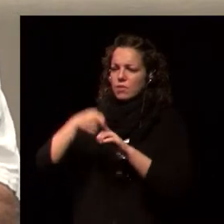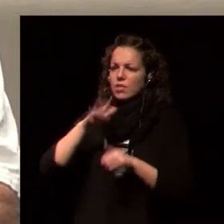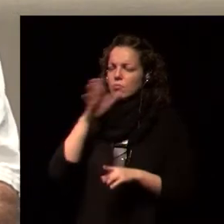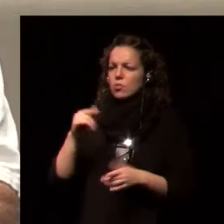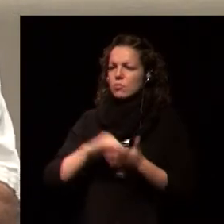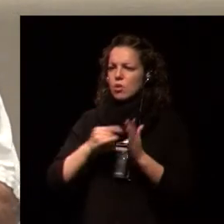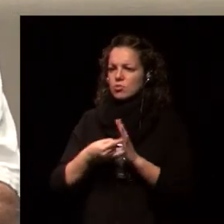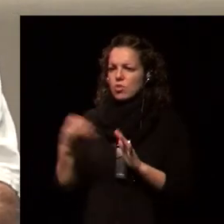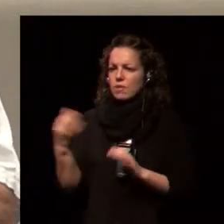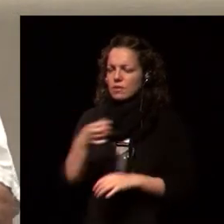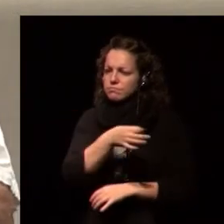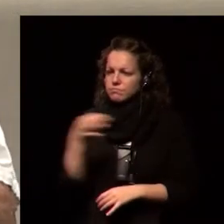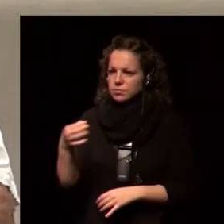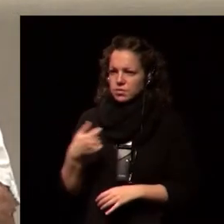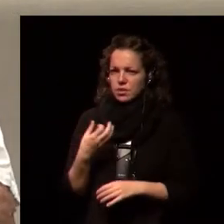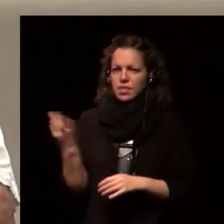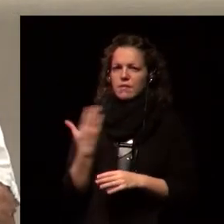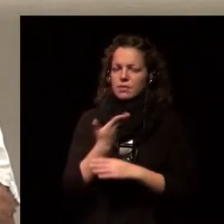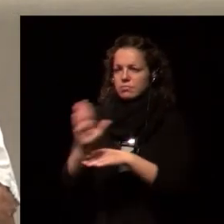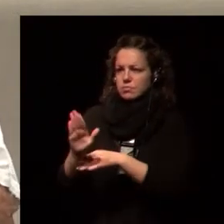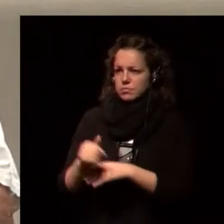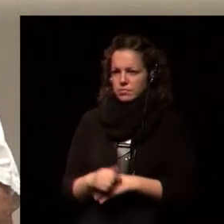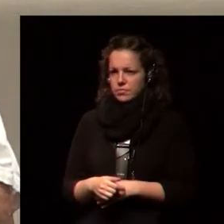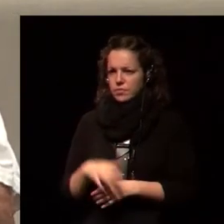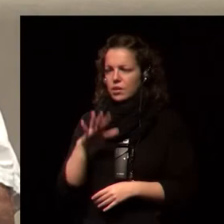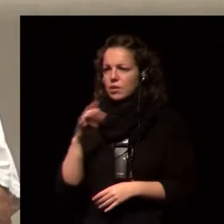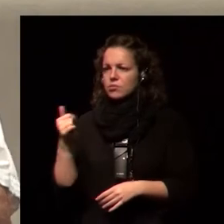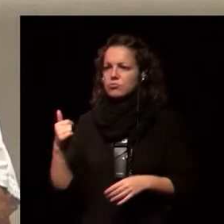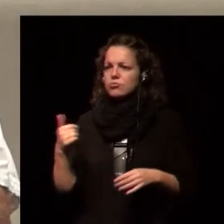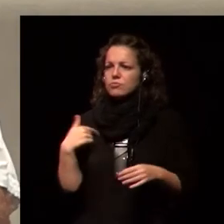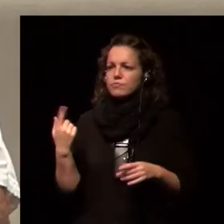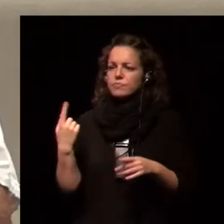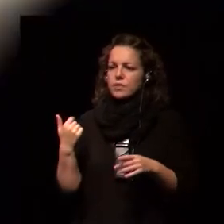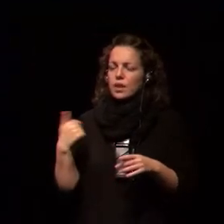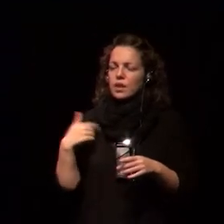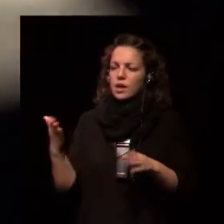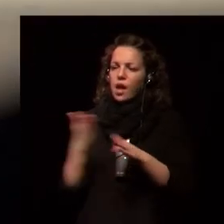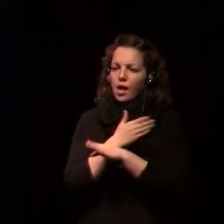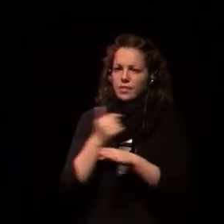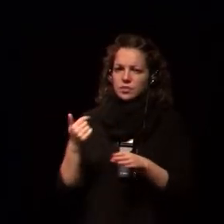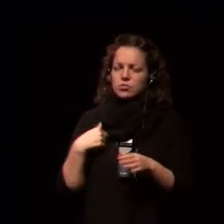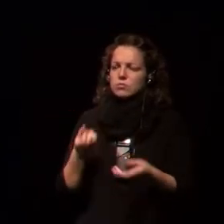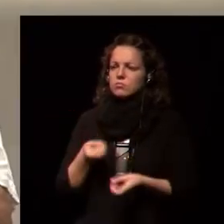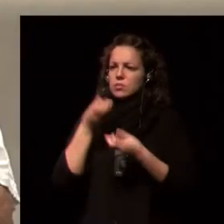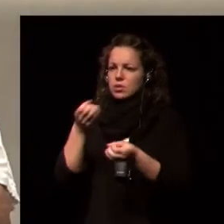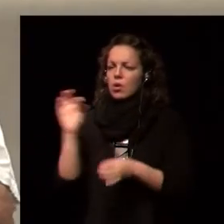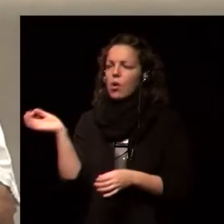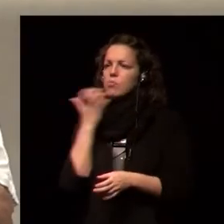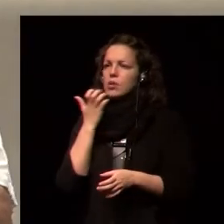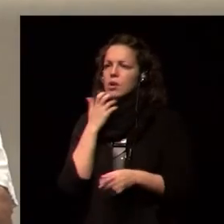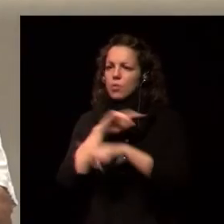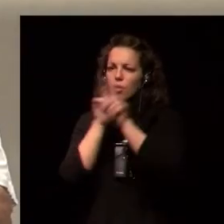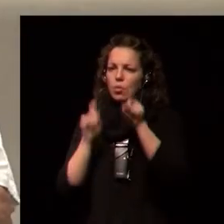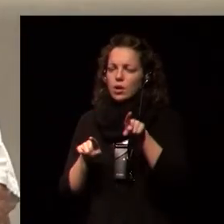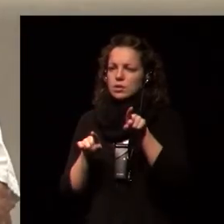proyectos. Con evidencia recogida rápidamente, la que comentaba antes, o encuestas